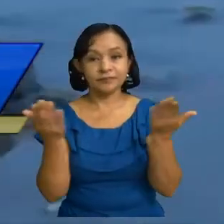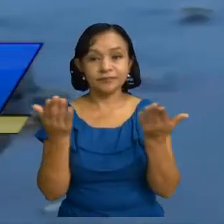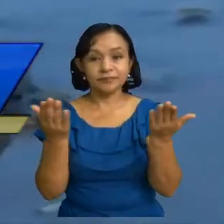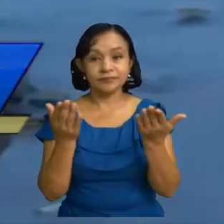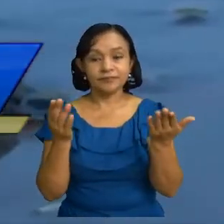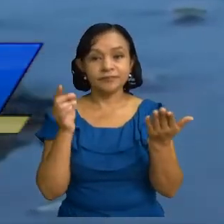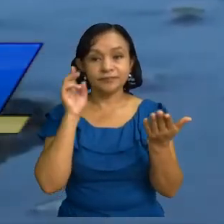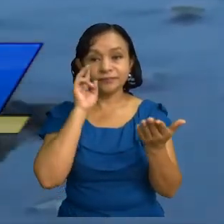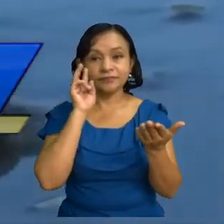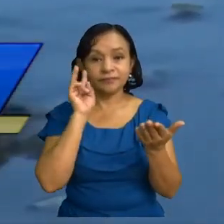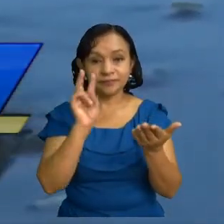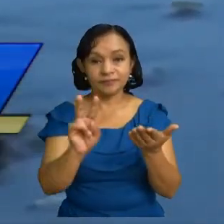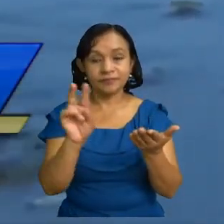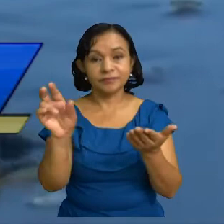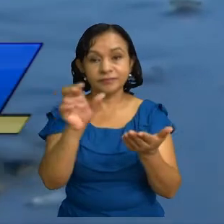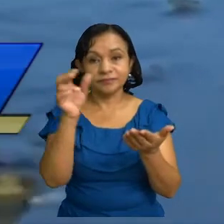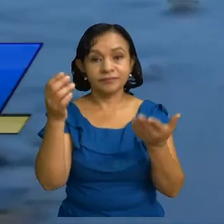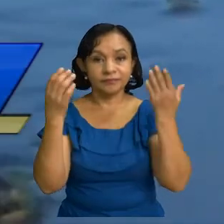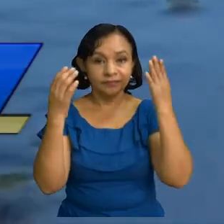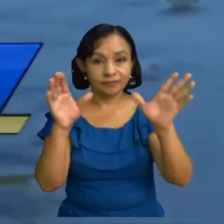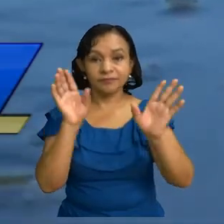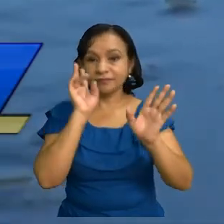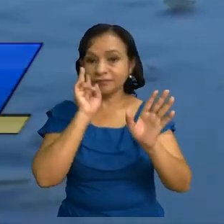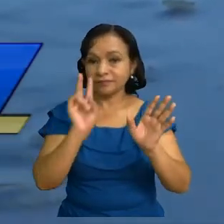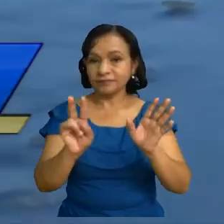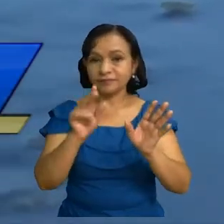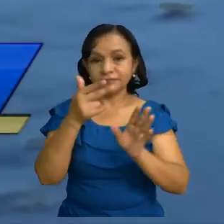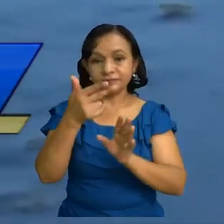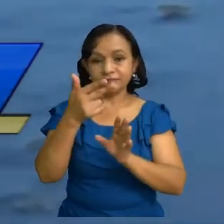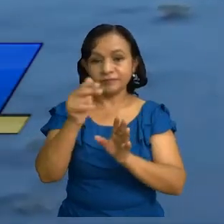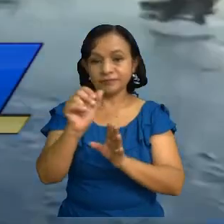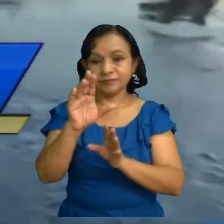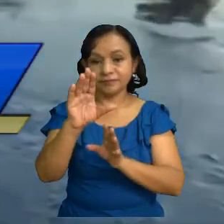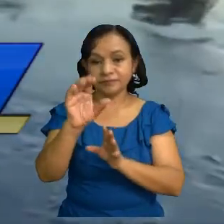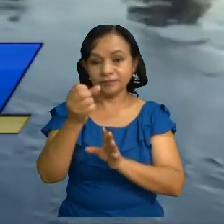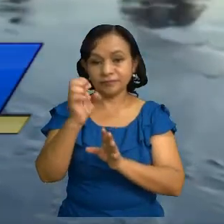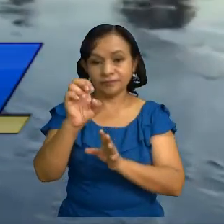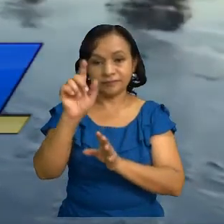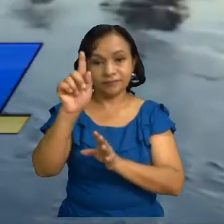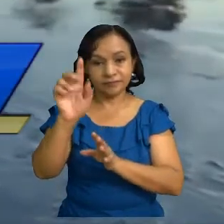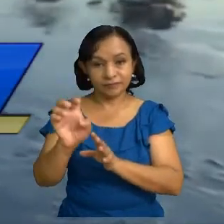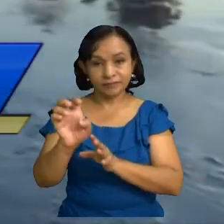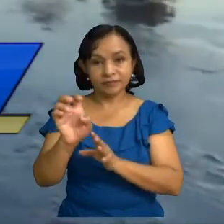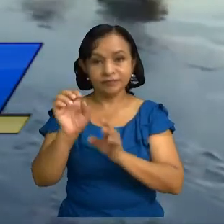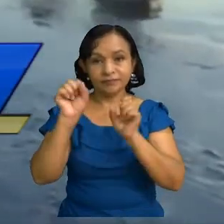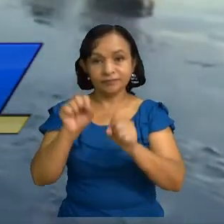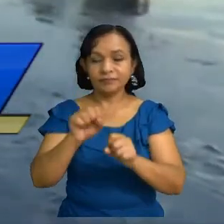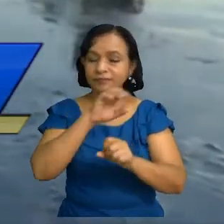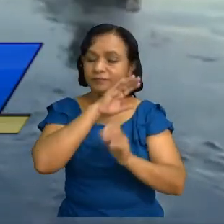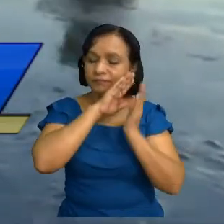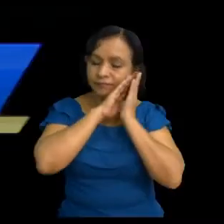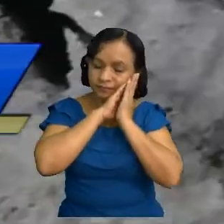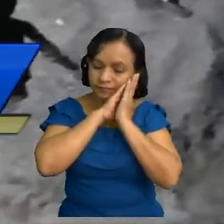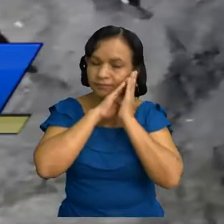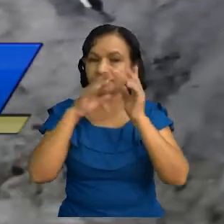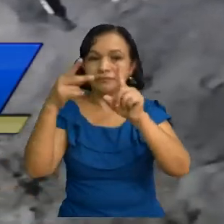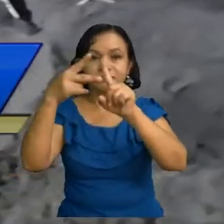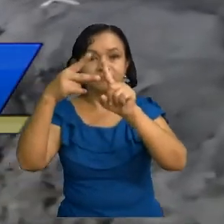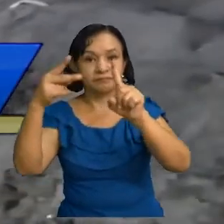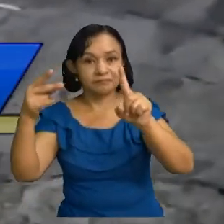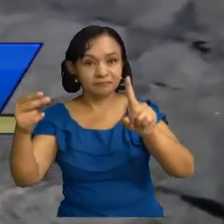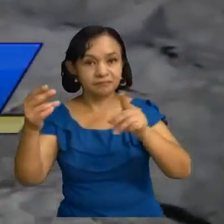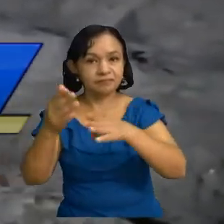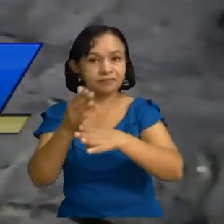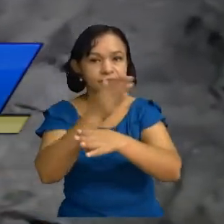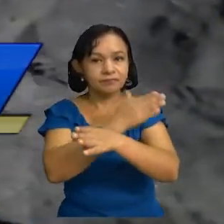lo un refugio tienen otras condiciones después ya hayan charcos en td por llegar y puedes quedarte ando dormir hacen hace 13 años